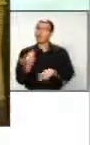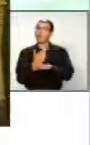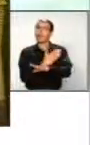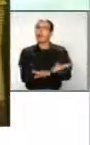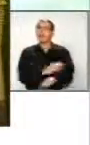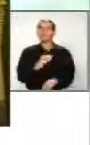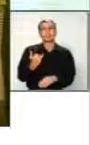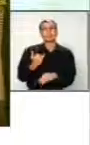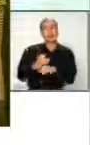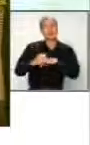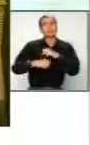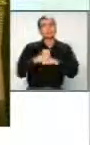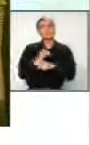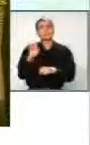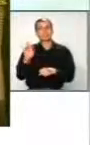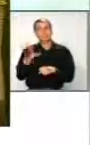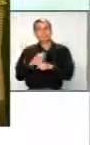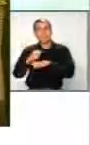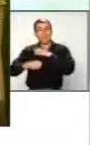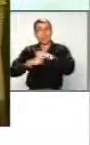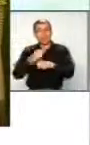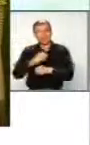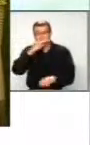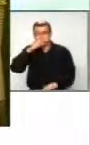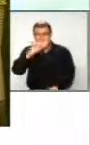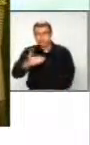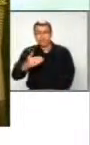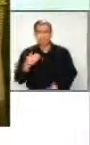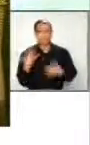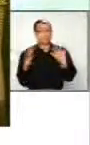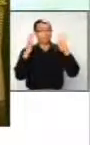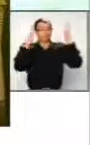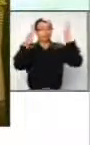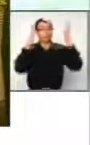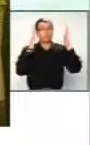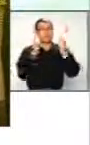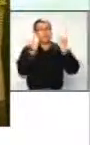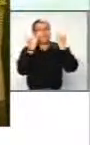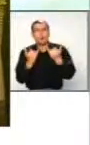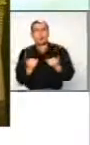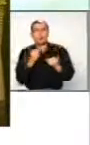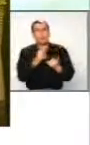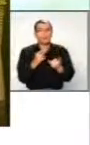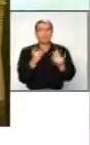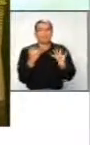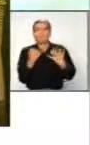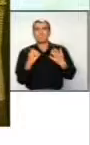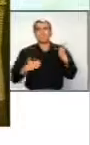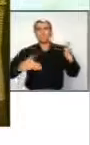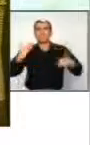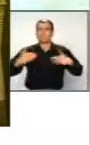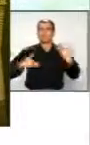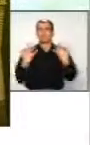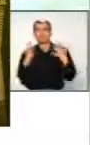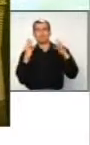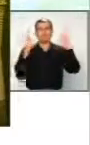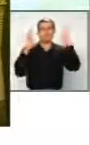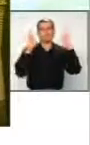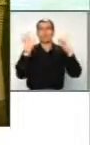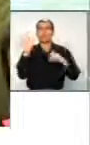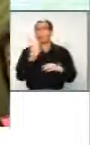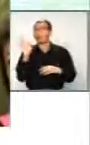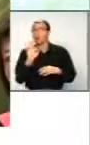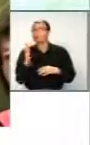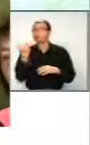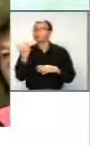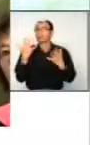una maravillosa fiesta o un viaje a Disney, y ahora definitivamente tiene que ser una cirugía. Y hay una movilización en este